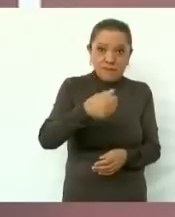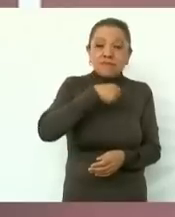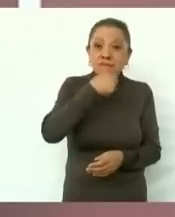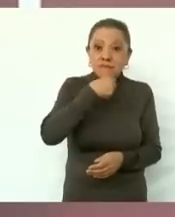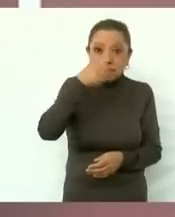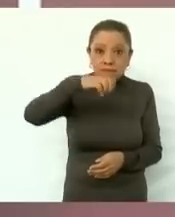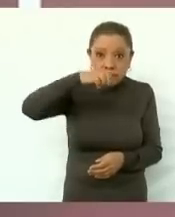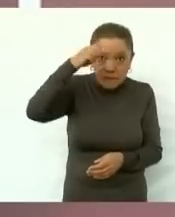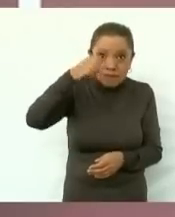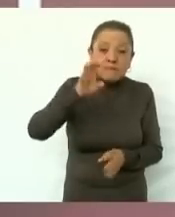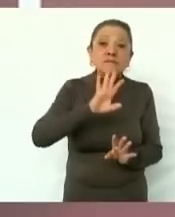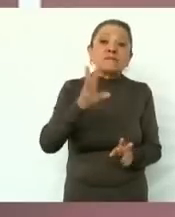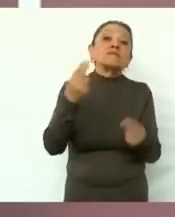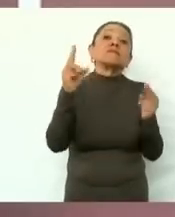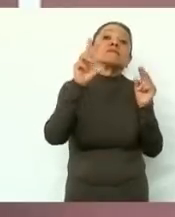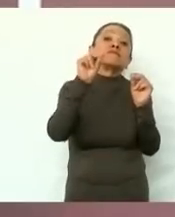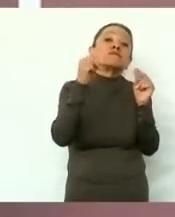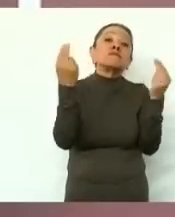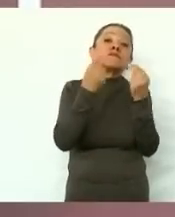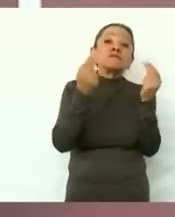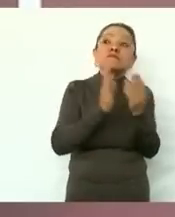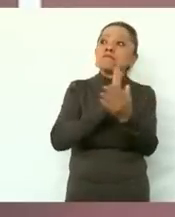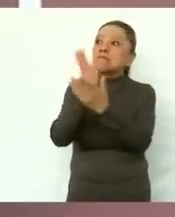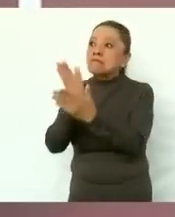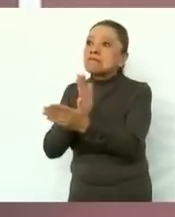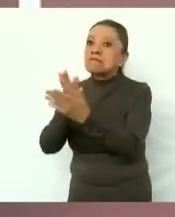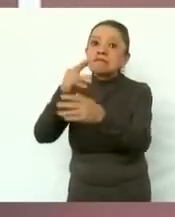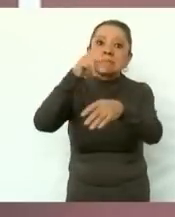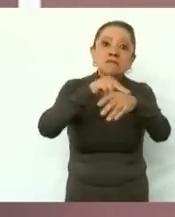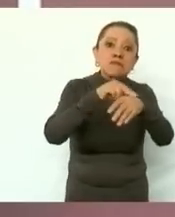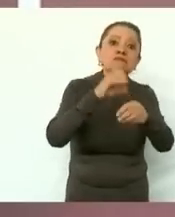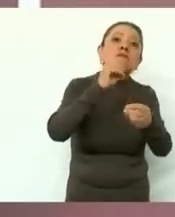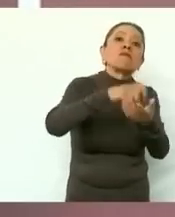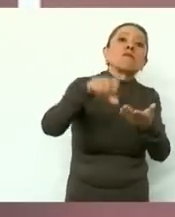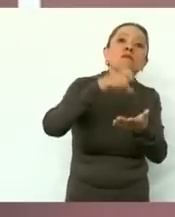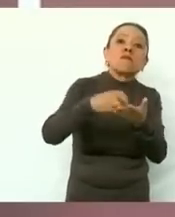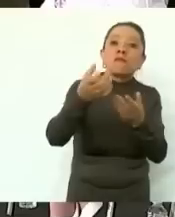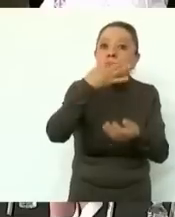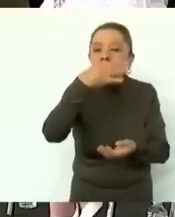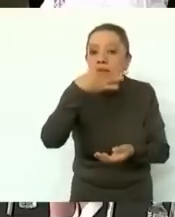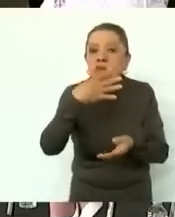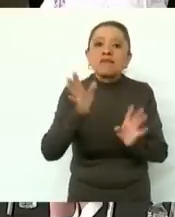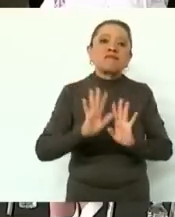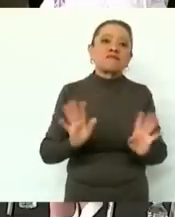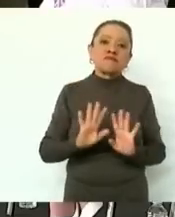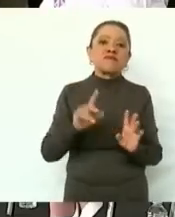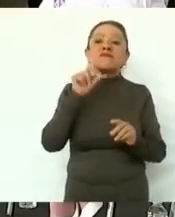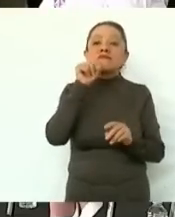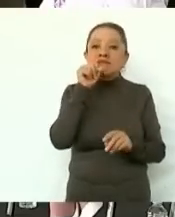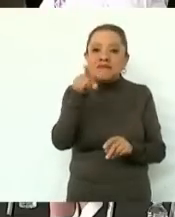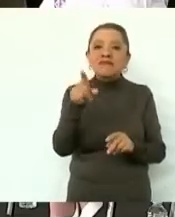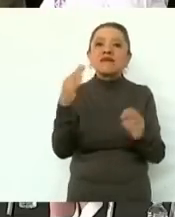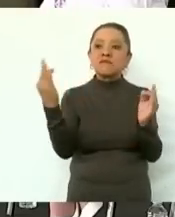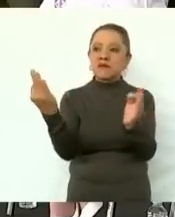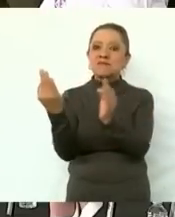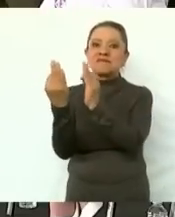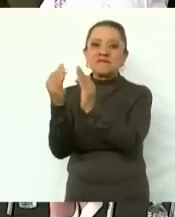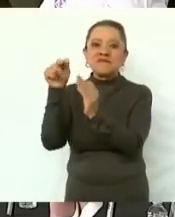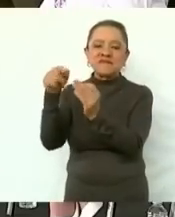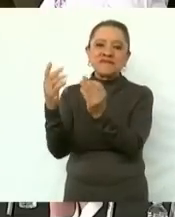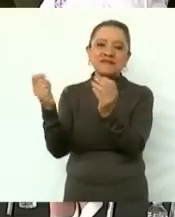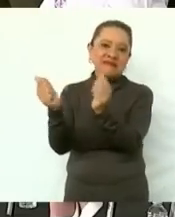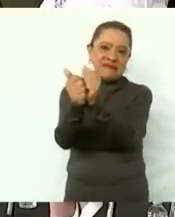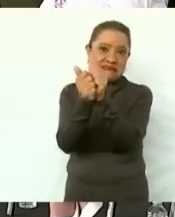salud, para que pues pueda destinarlo a otras cosas. Además, evidentemente, pues vamos a mejorar